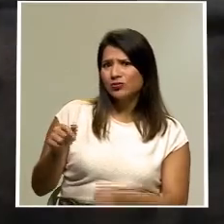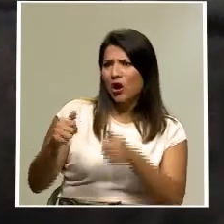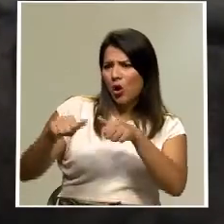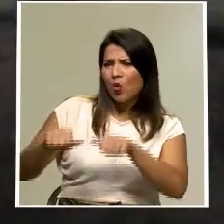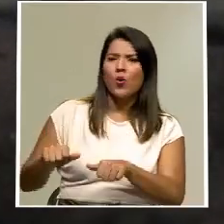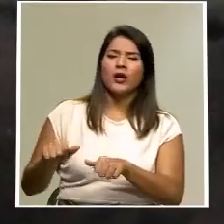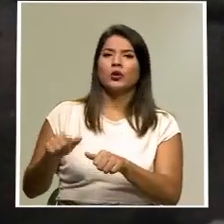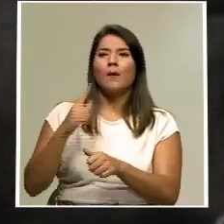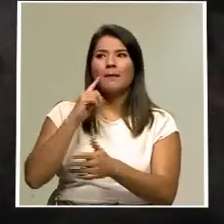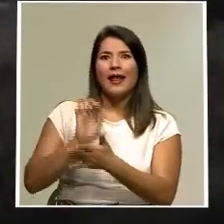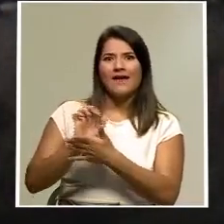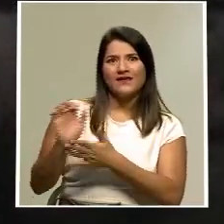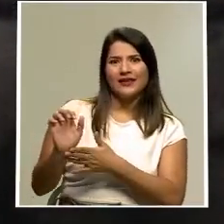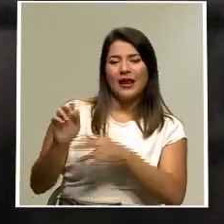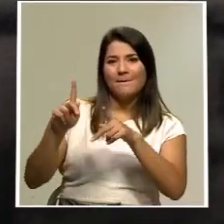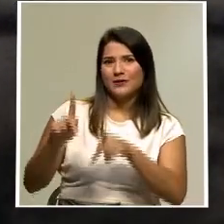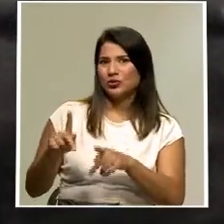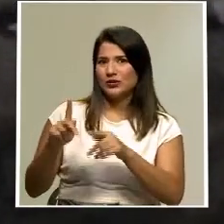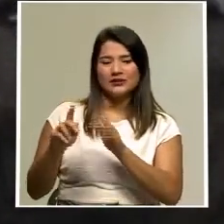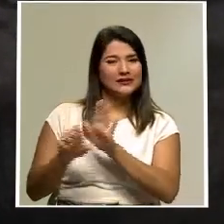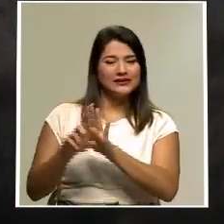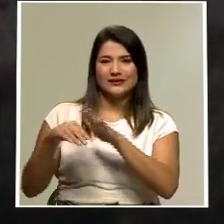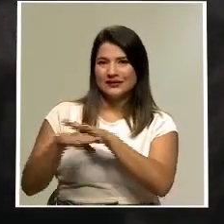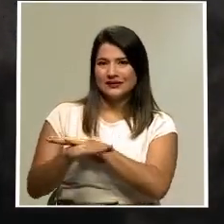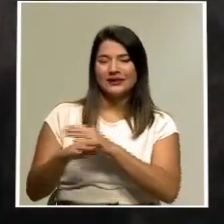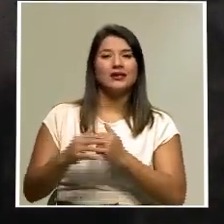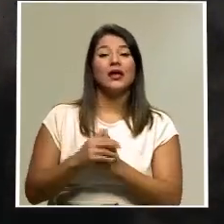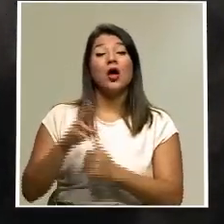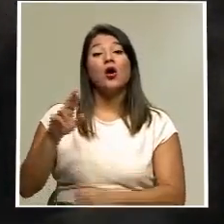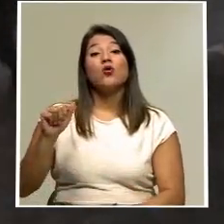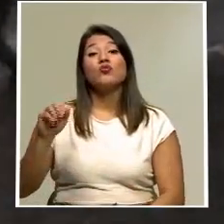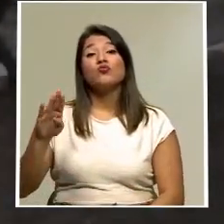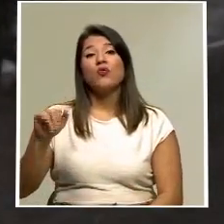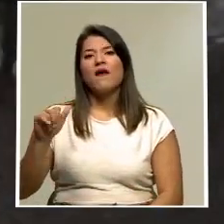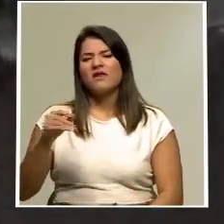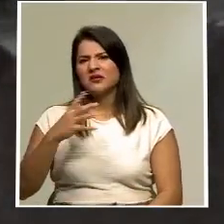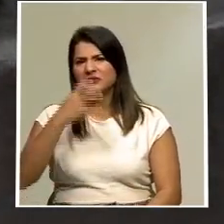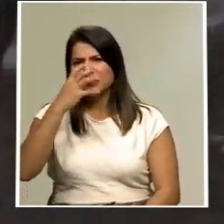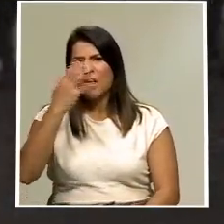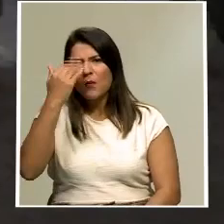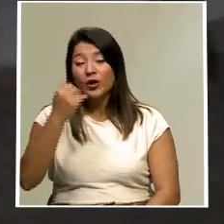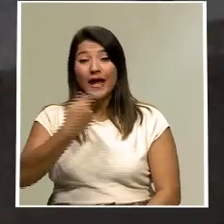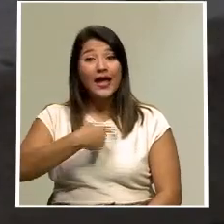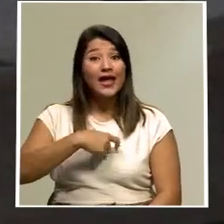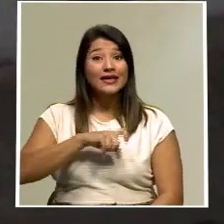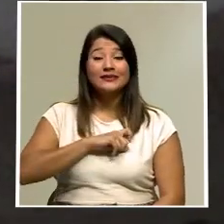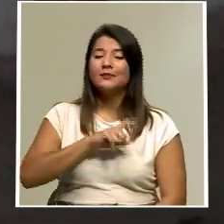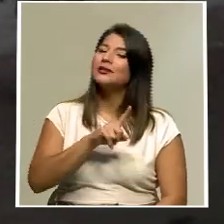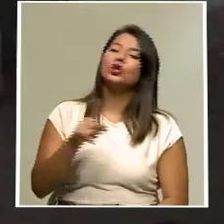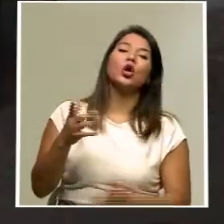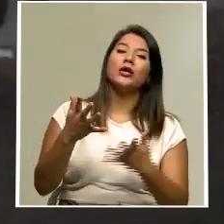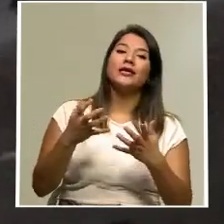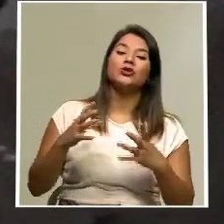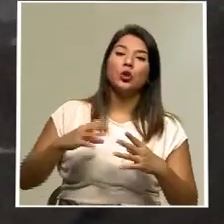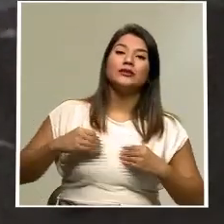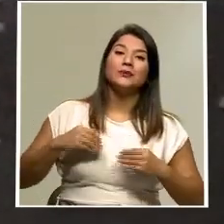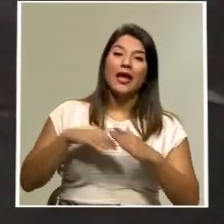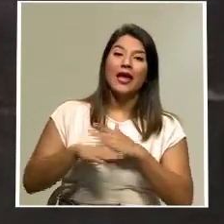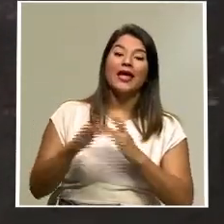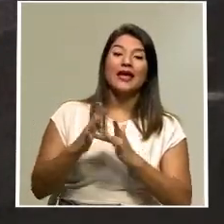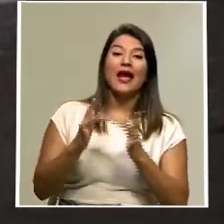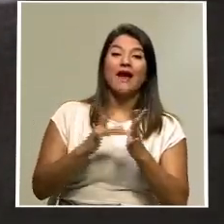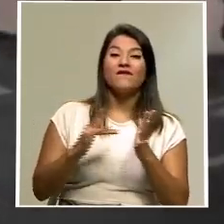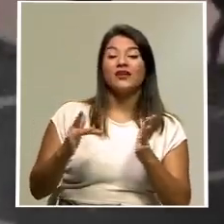irregular. Rabat se irritó luego de que el gobierno español decidiera en abril recibir en un hospital en territorio español al líder